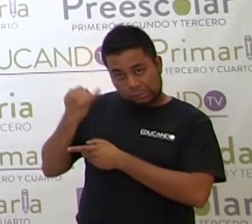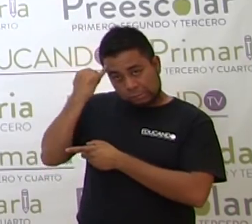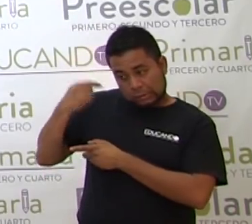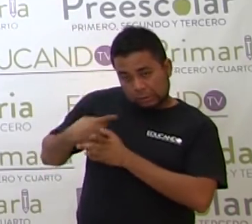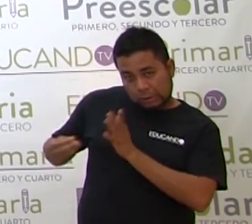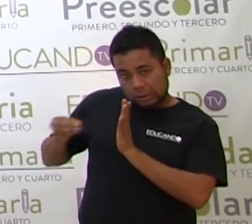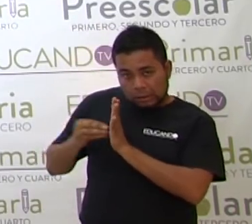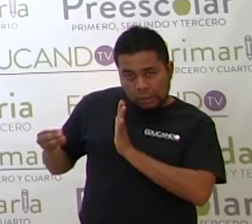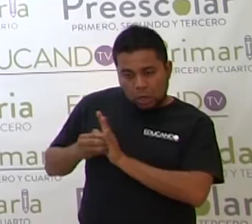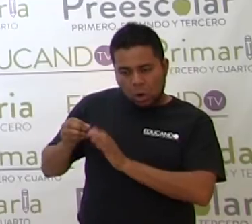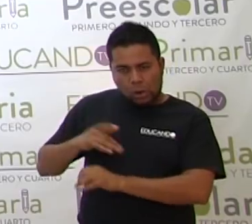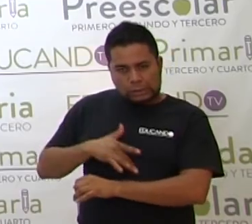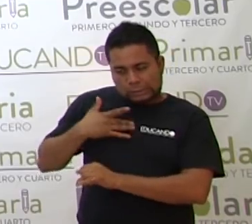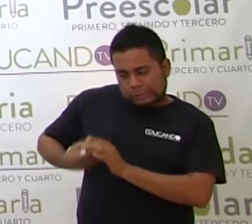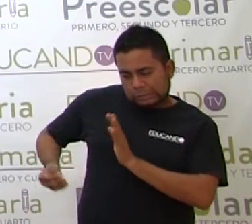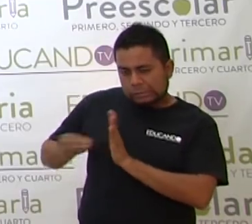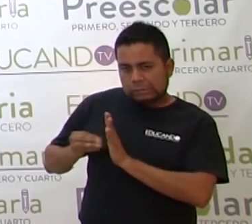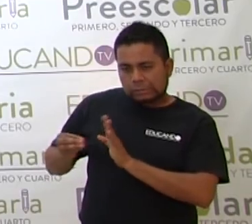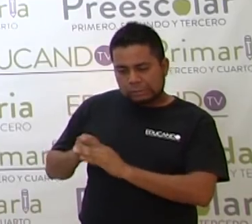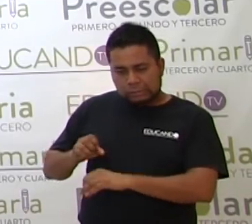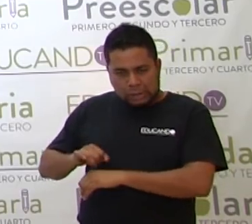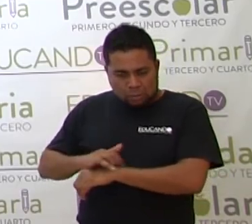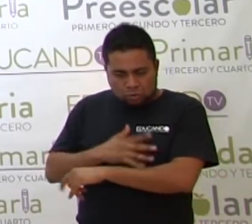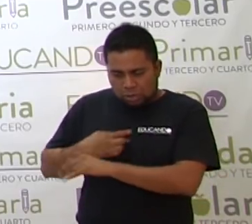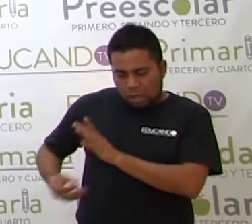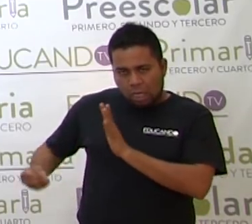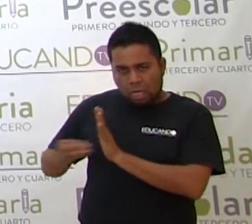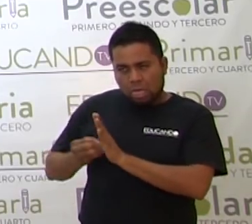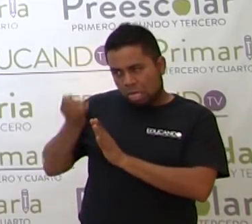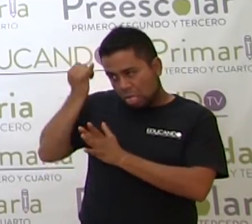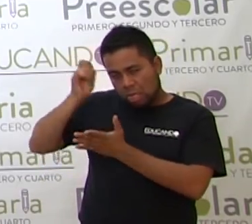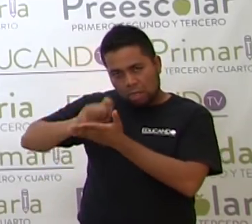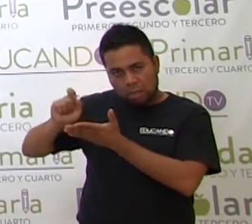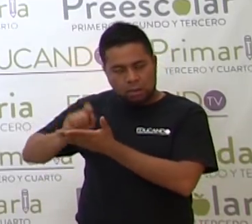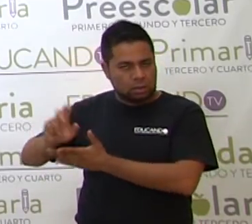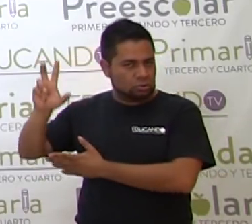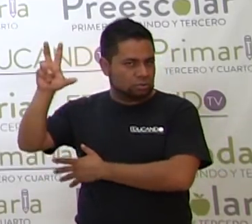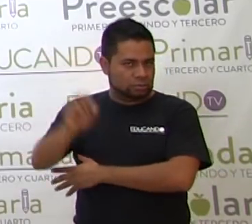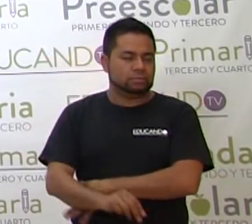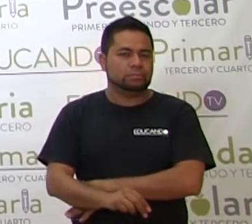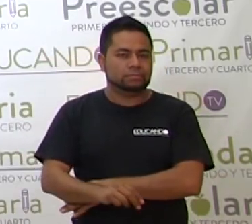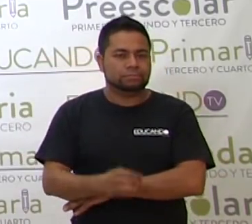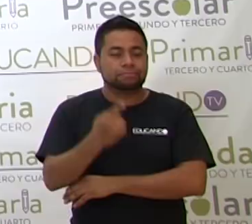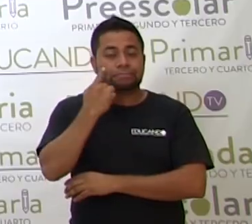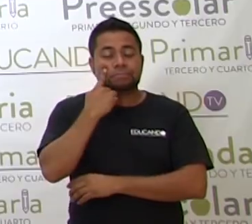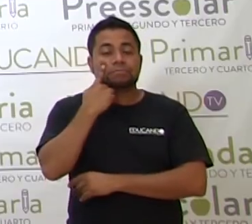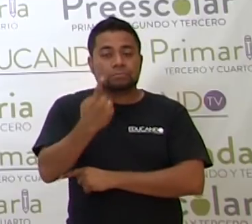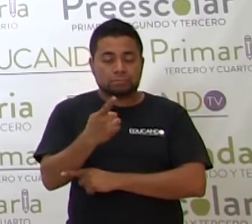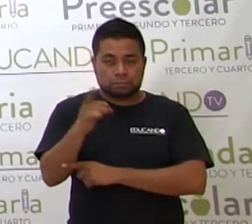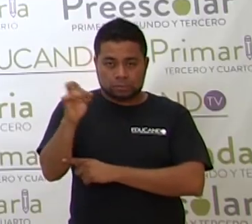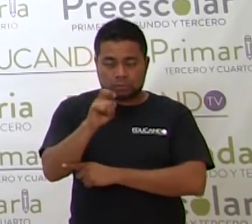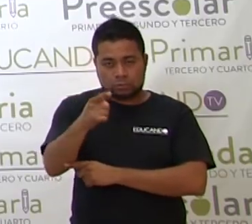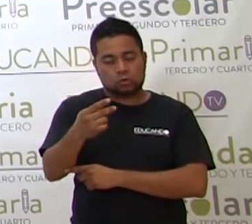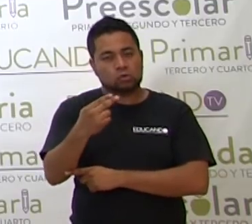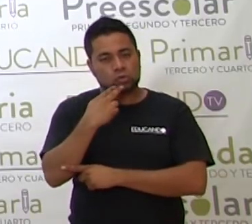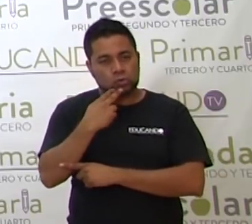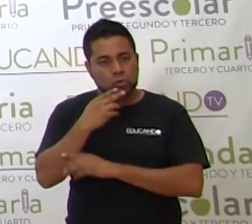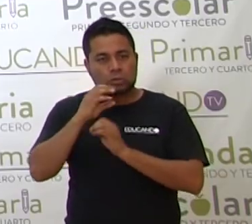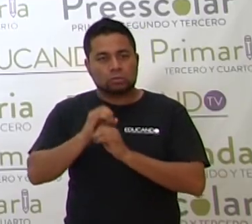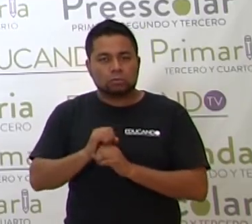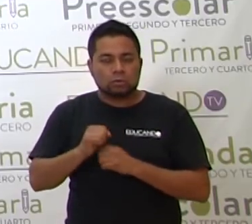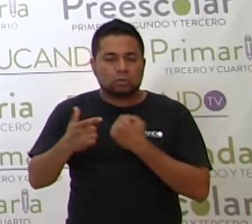ni emociones por parte del autor. Mucha atención, porque cuando nosotros utilizamos o hacemos